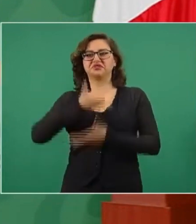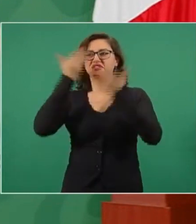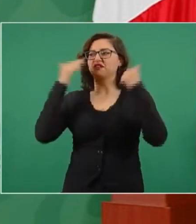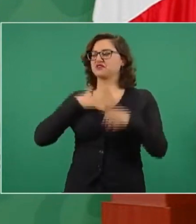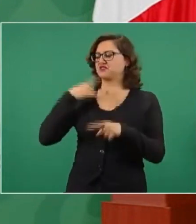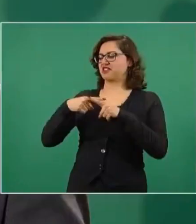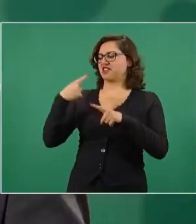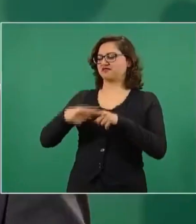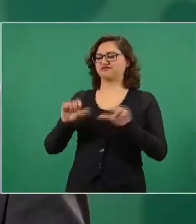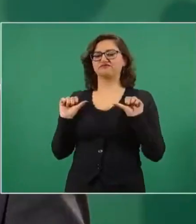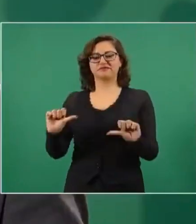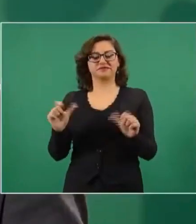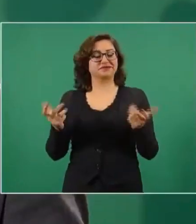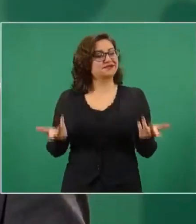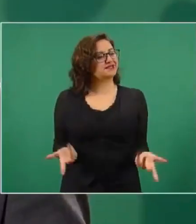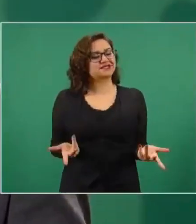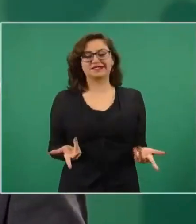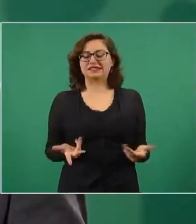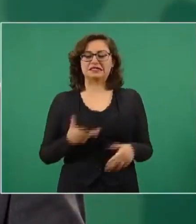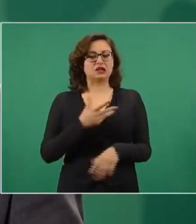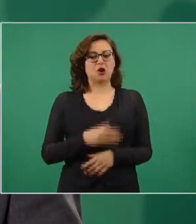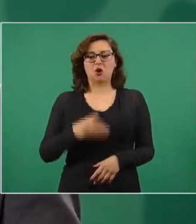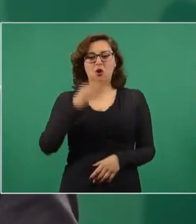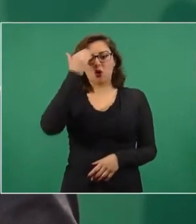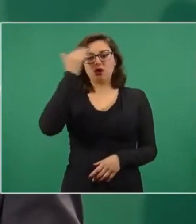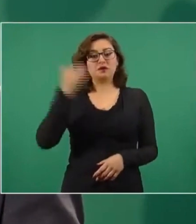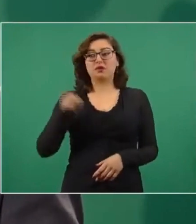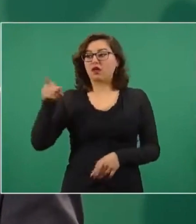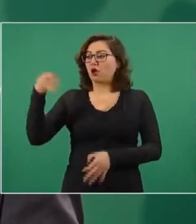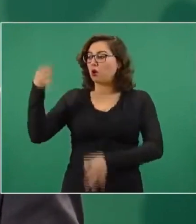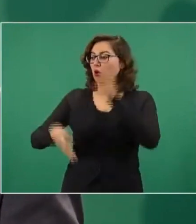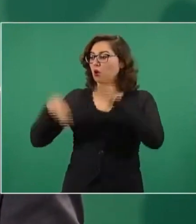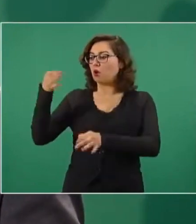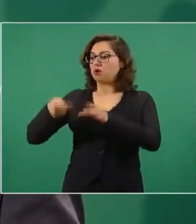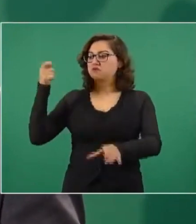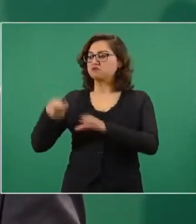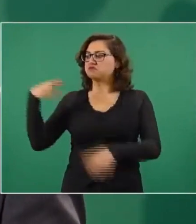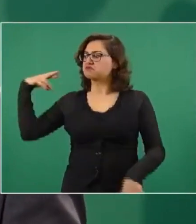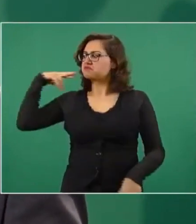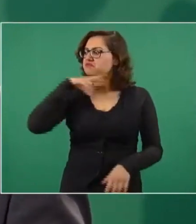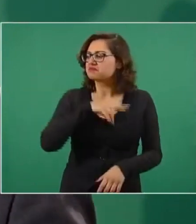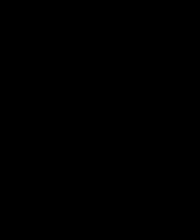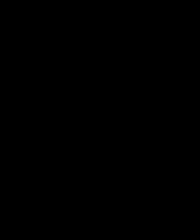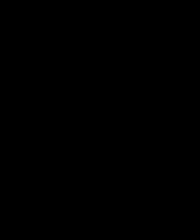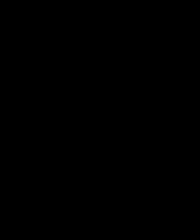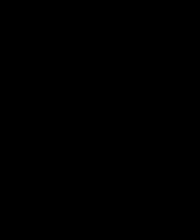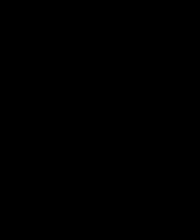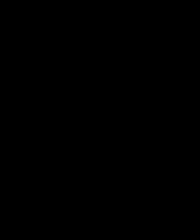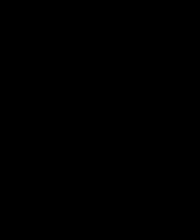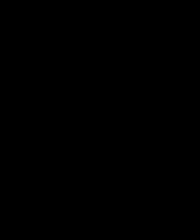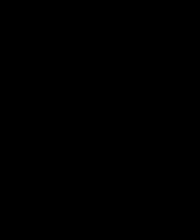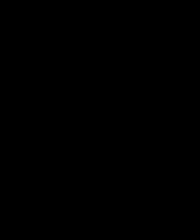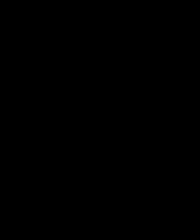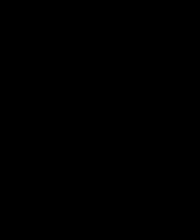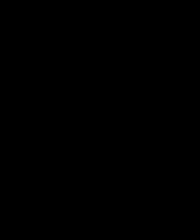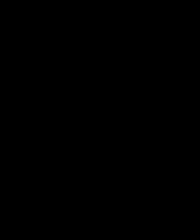que defienden al pueblo con esa celeridad, con esa rapidez, y no juez a modo como el que estamos señalando. ¿Te puedes